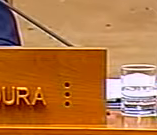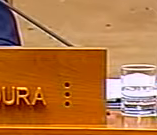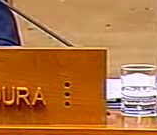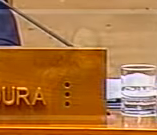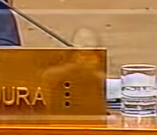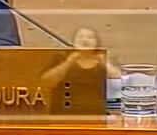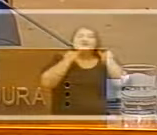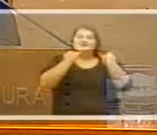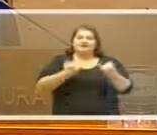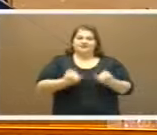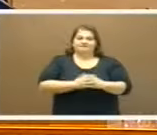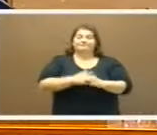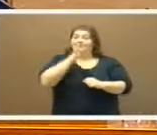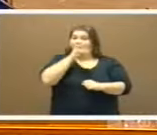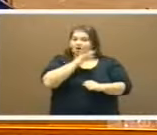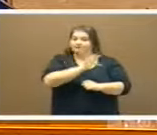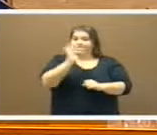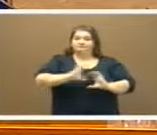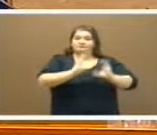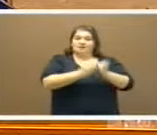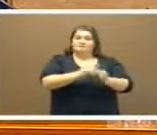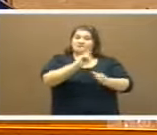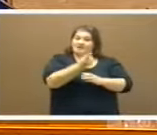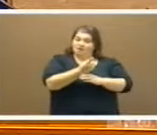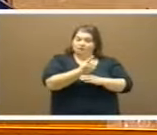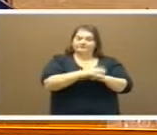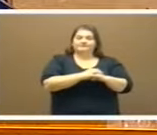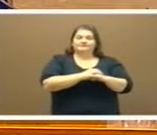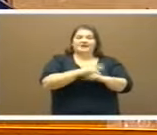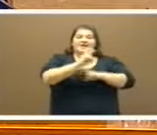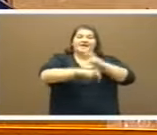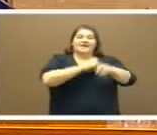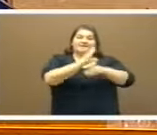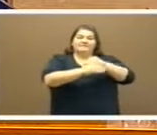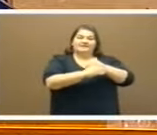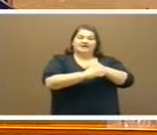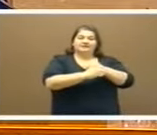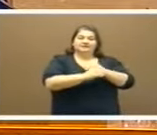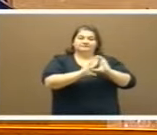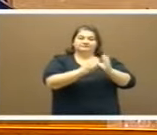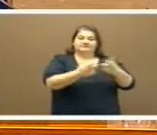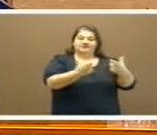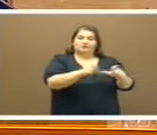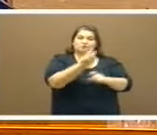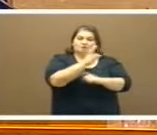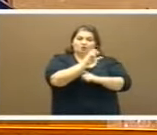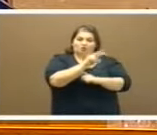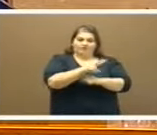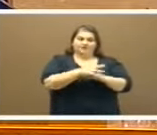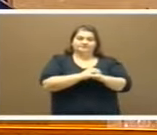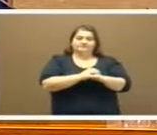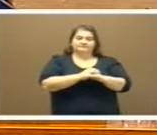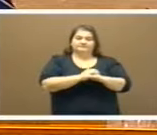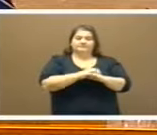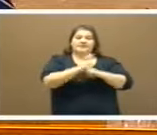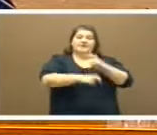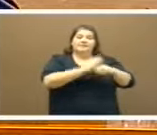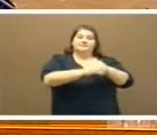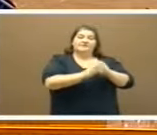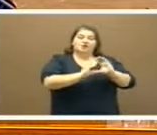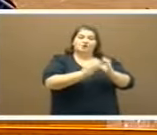Energía. A continuación, pasamos a votar en primer lugar, señorías, las enmiendas reservadas en esta sección número 12. Las enmiendas del